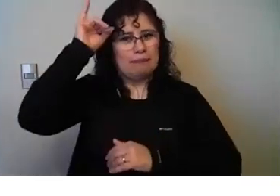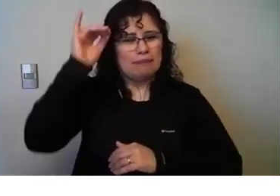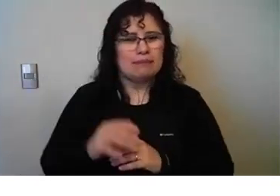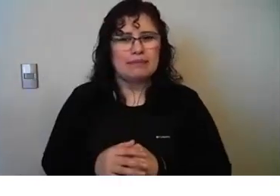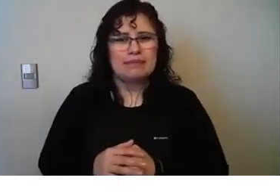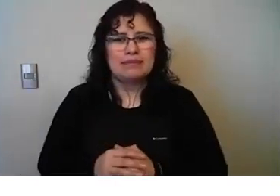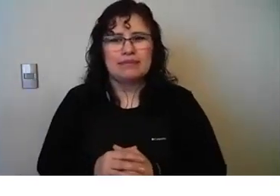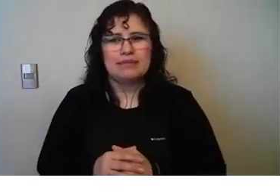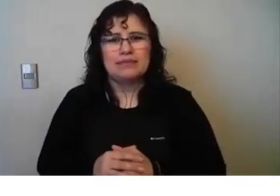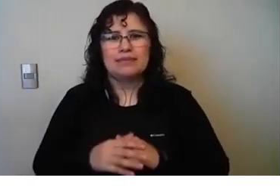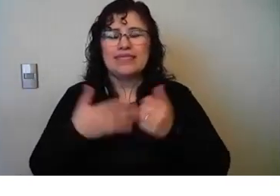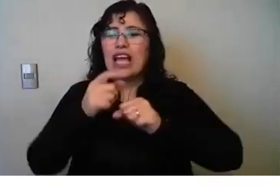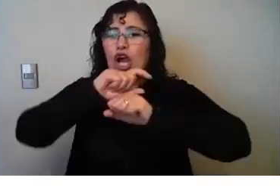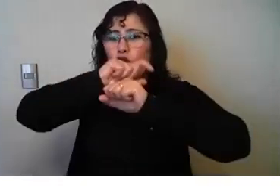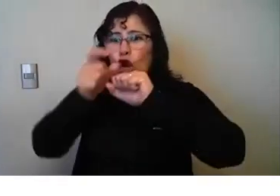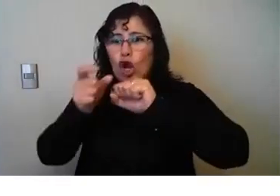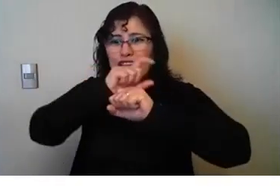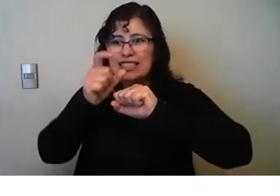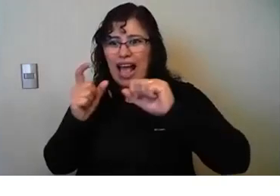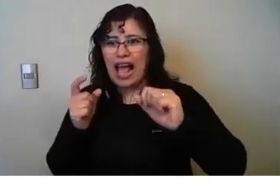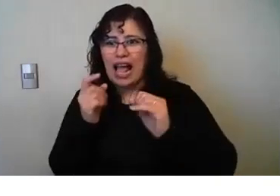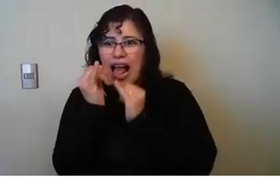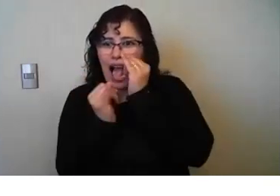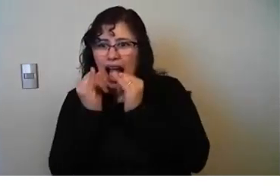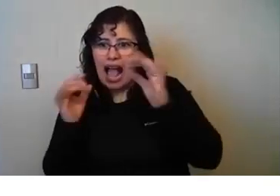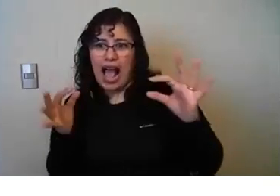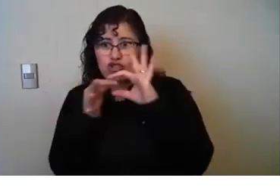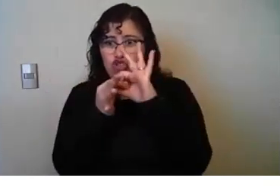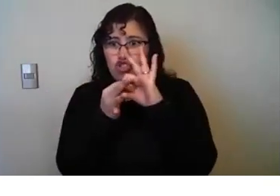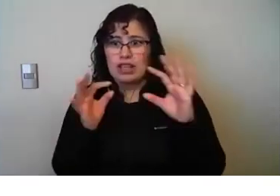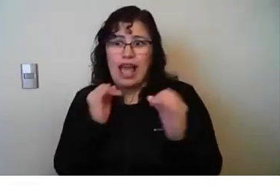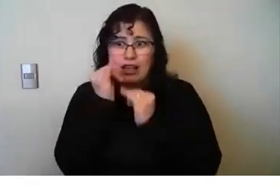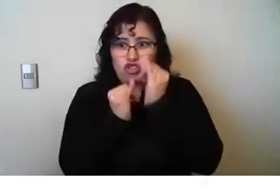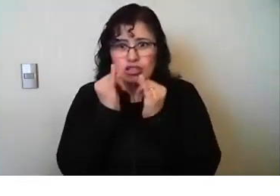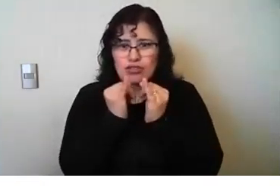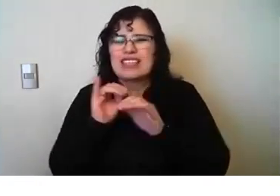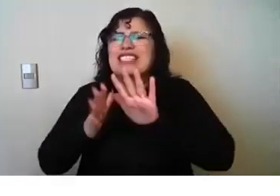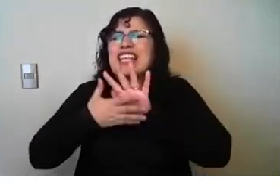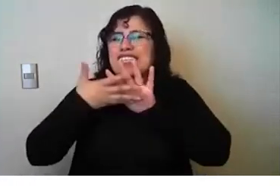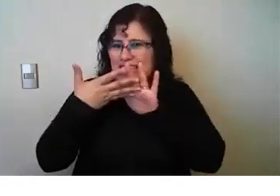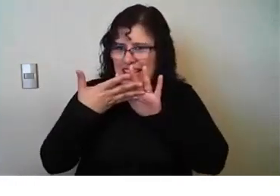Que es una corteza, en este caso, de asociación sensitiva. ¿Ya? Y,